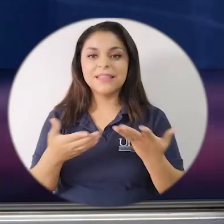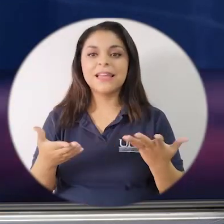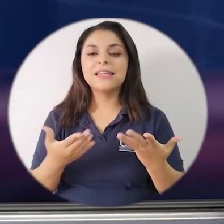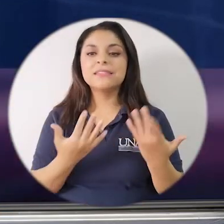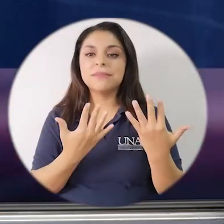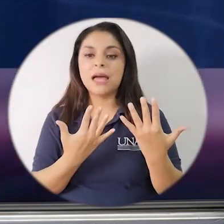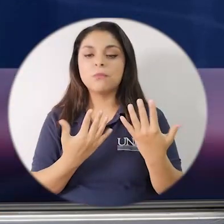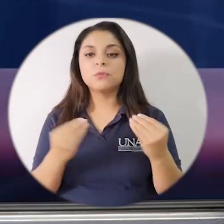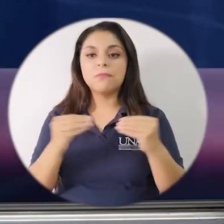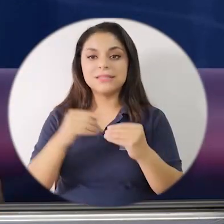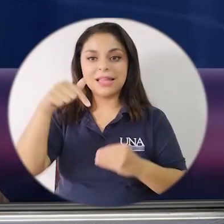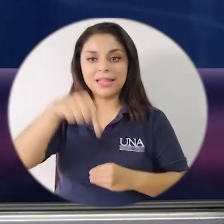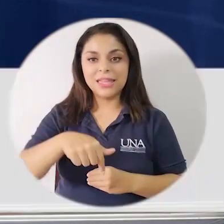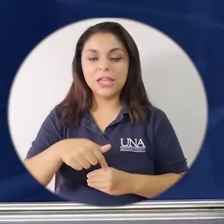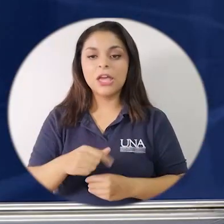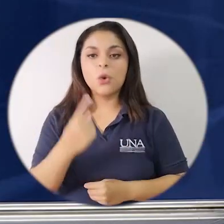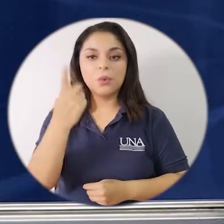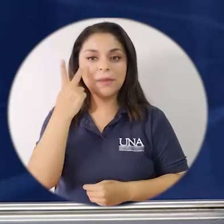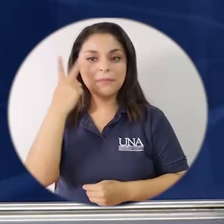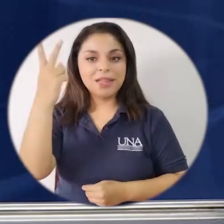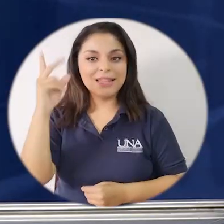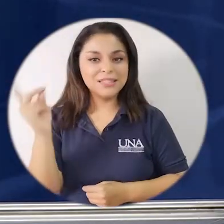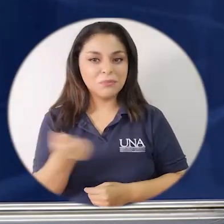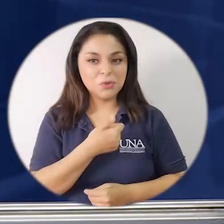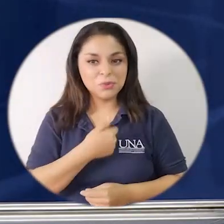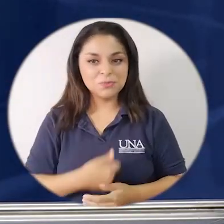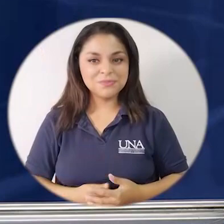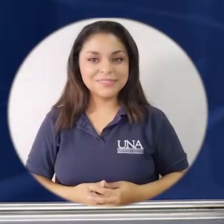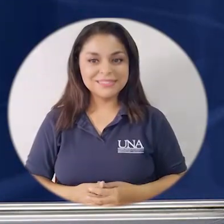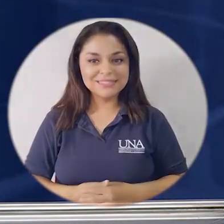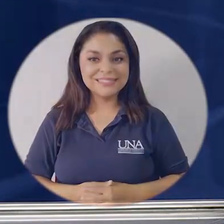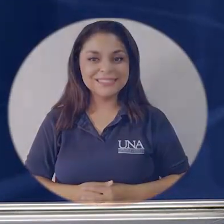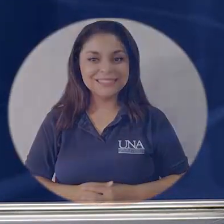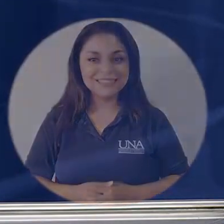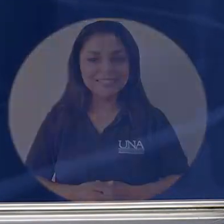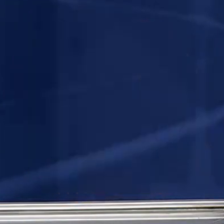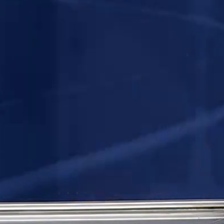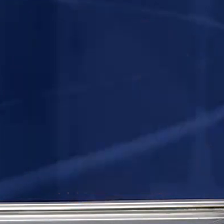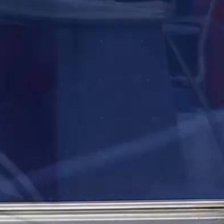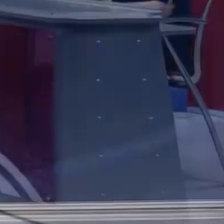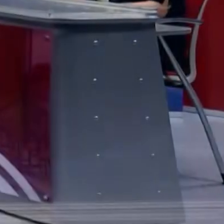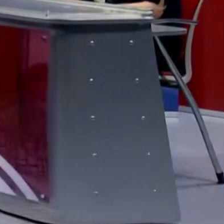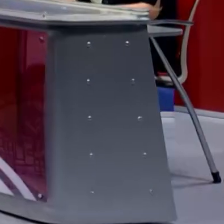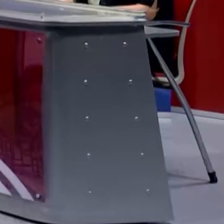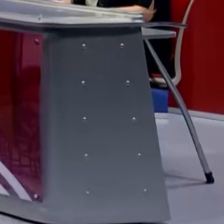como Una Comunica. Muchas gracias, le esperamos la próxima semana con más aquí en Una Mirada. Hasta pronto.